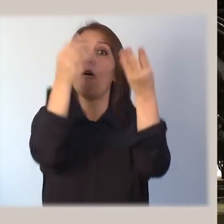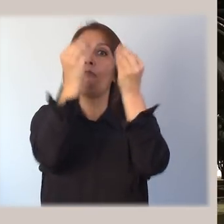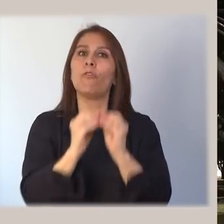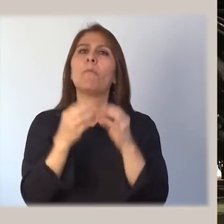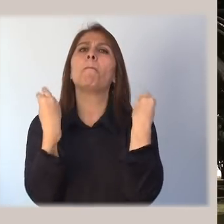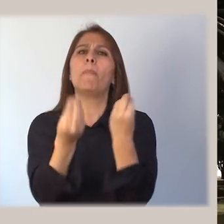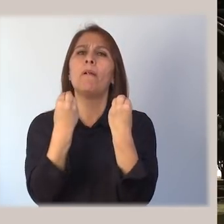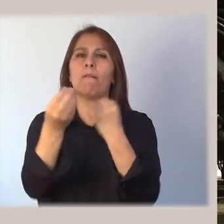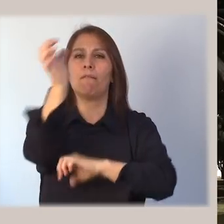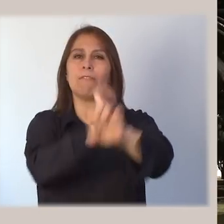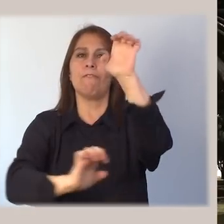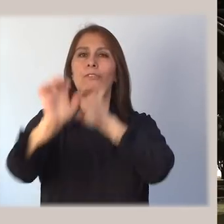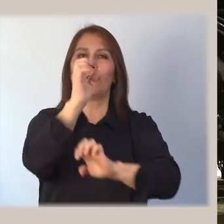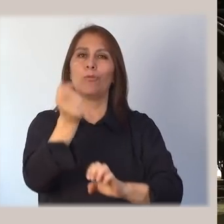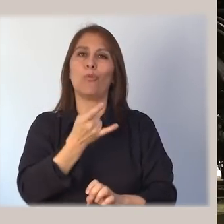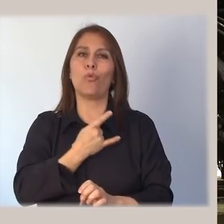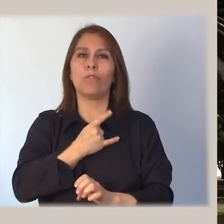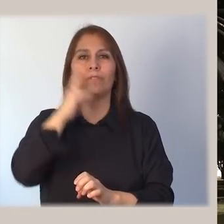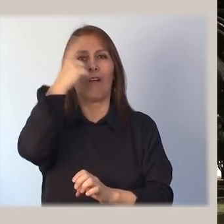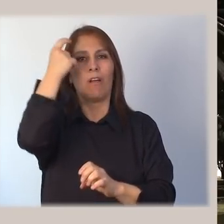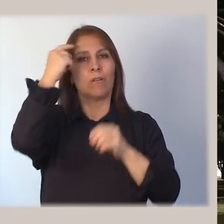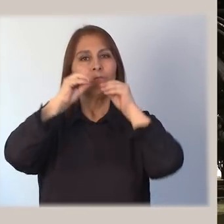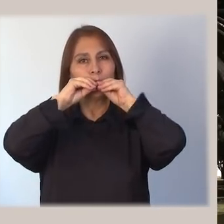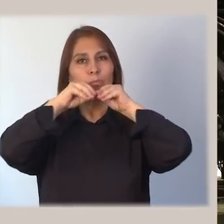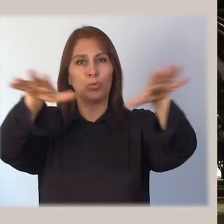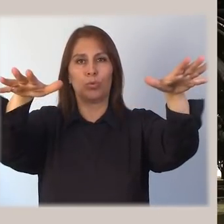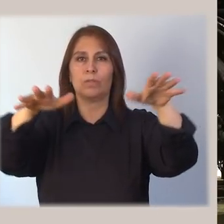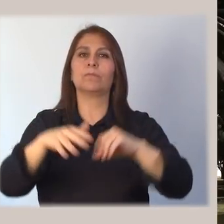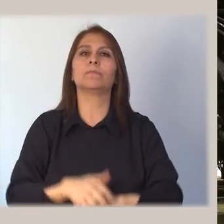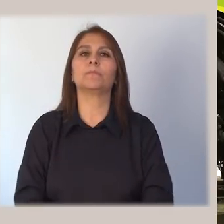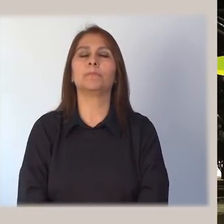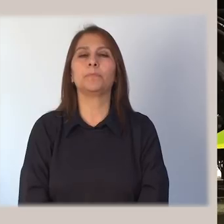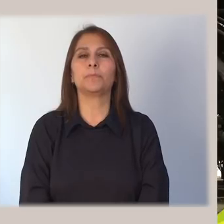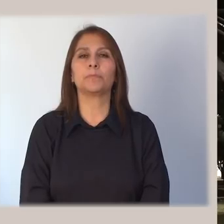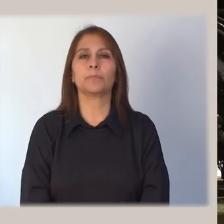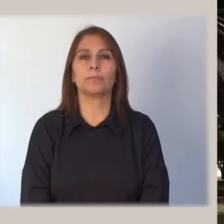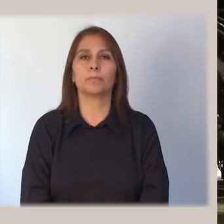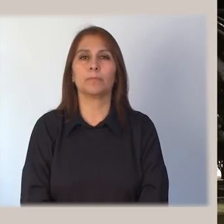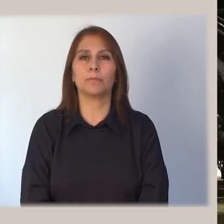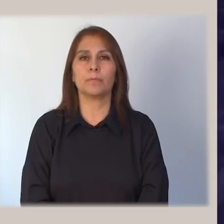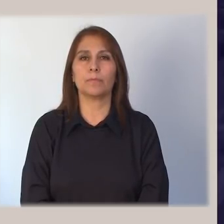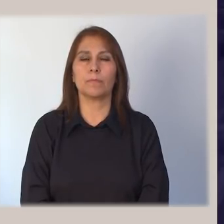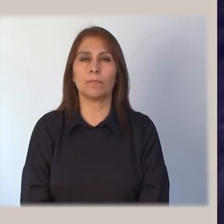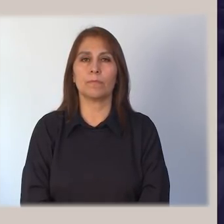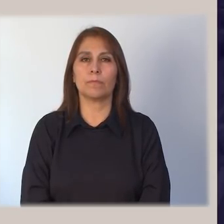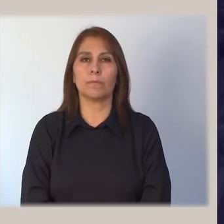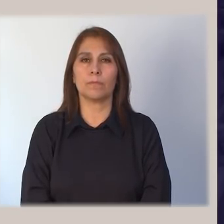la Universidad Pedagógica Nacional como una forma de defender la universidad pública.